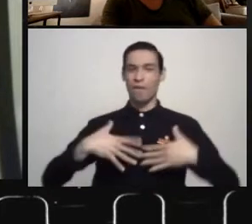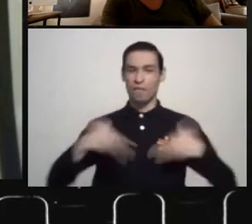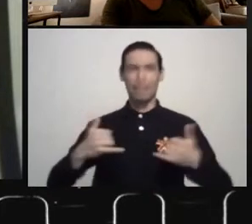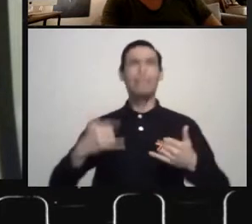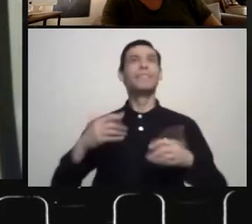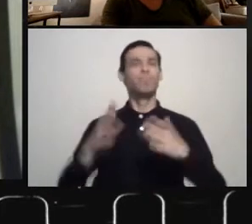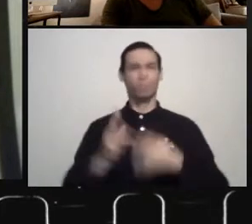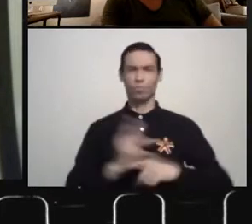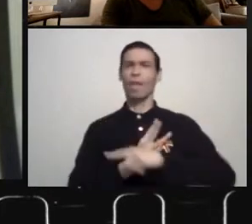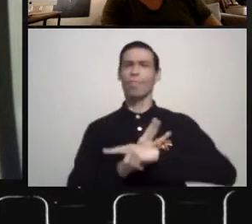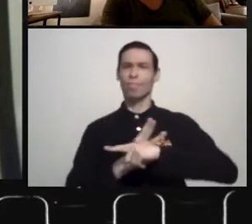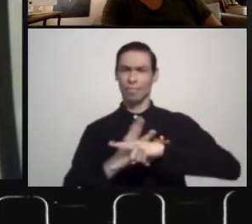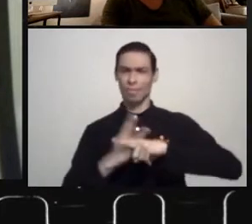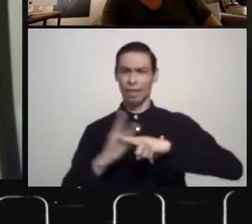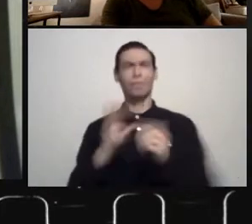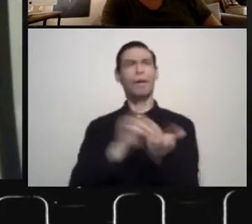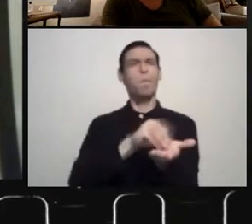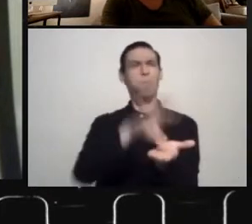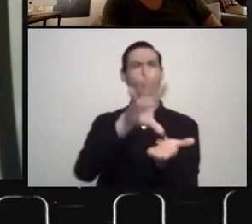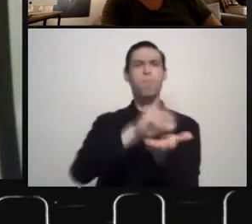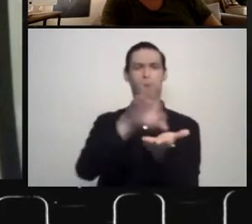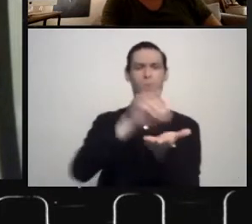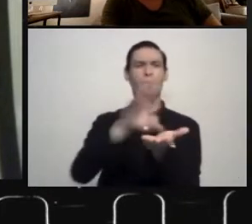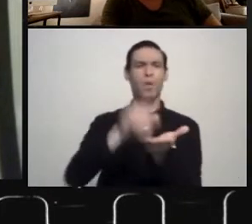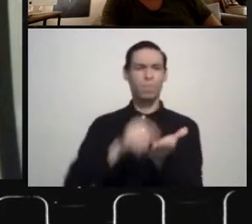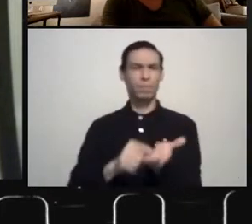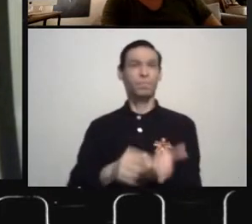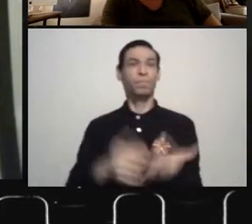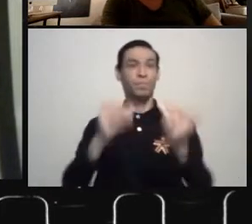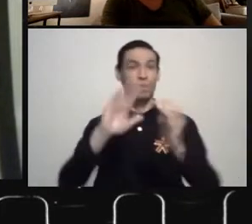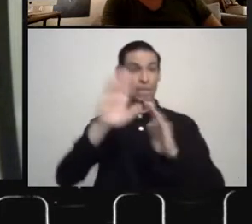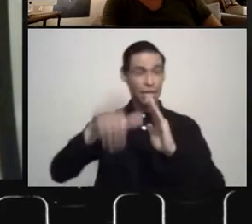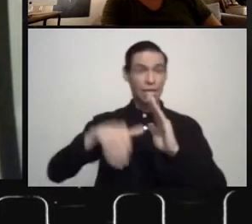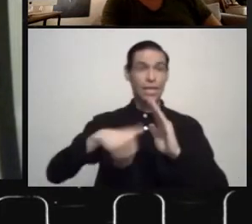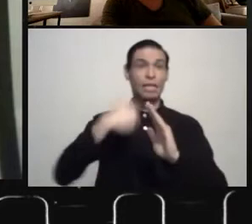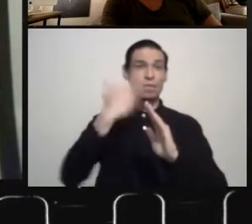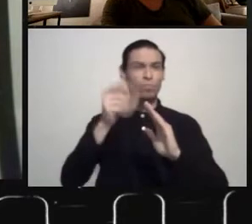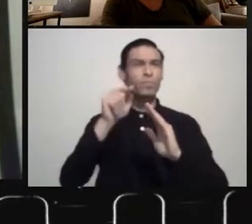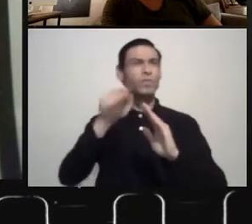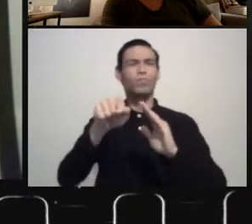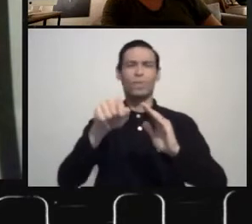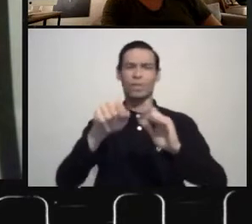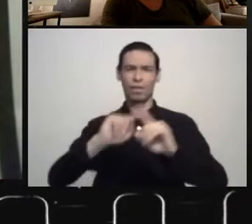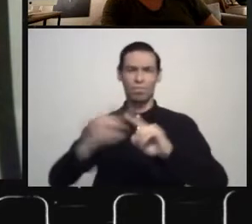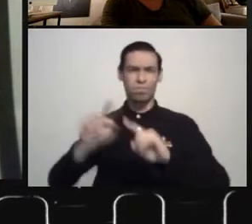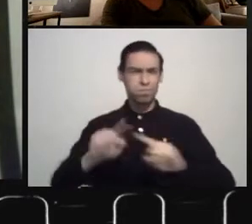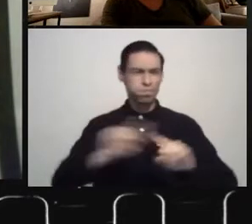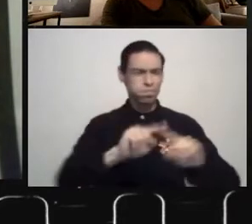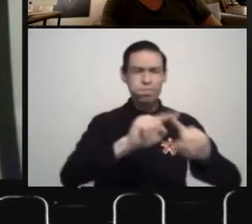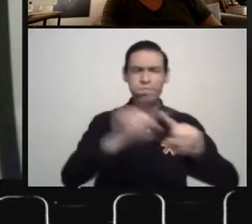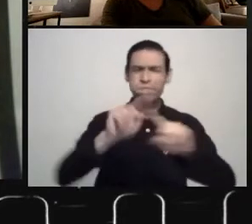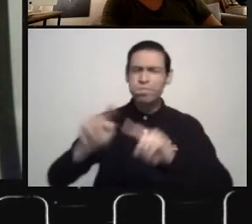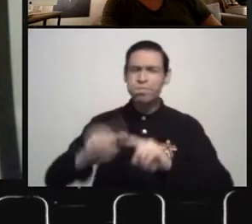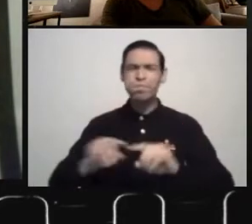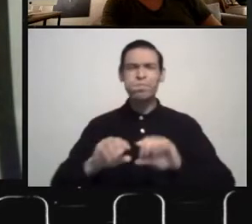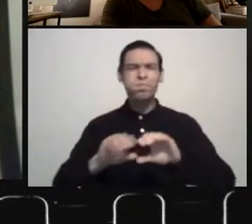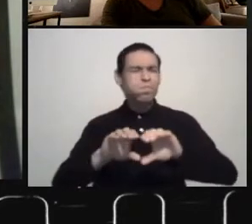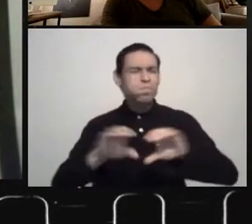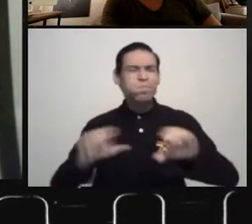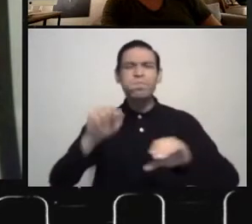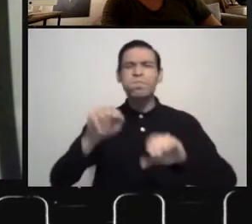recorrido y ahora la vamos a presentar en Sitges en octubre, porque hace parte de la selección